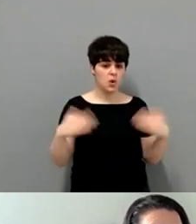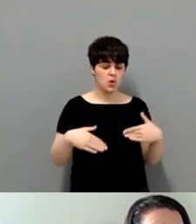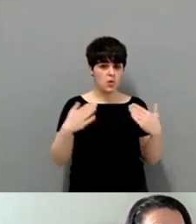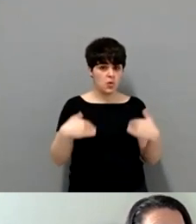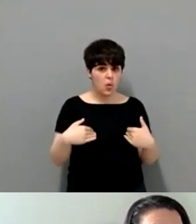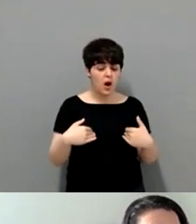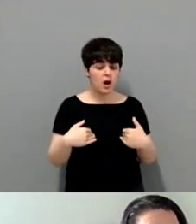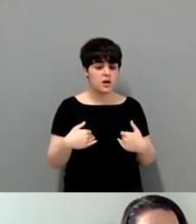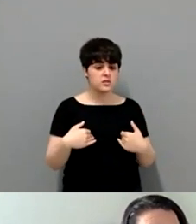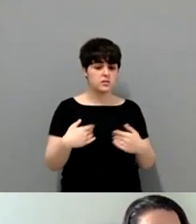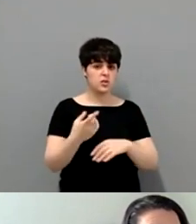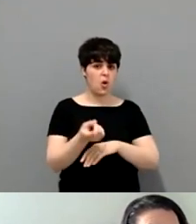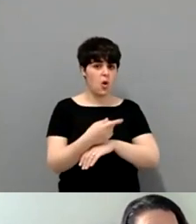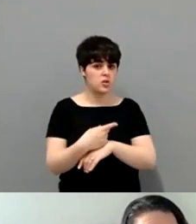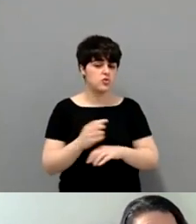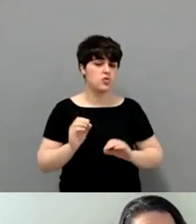horas suficientes,